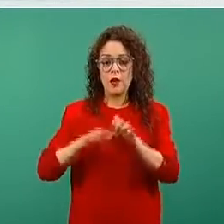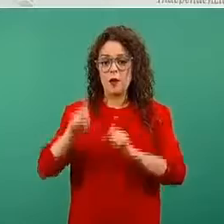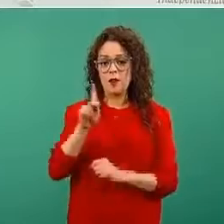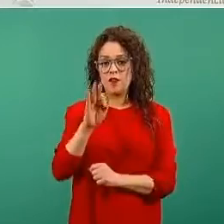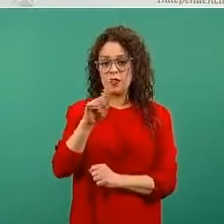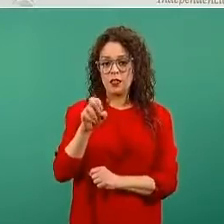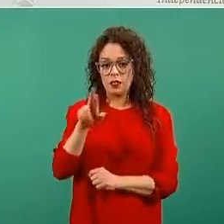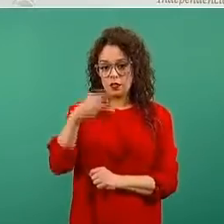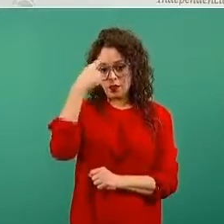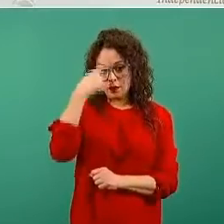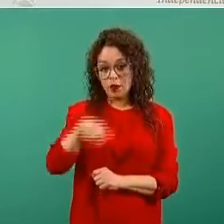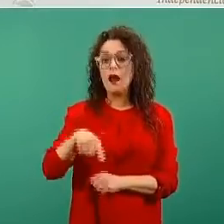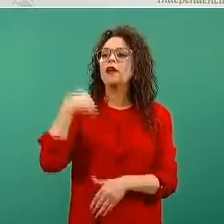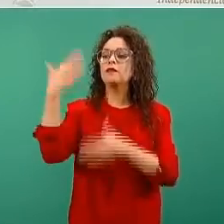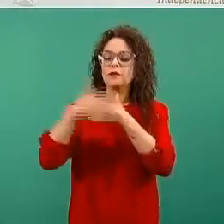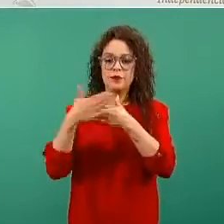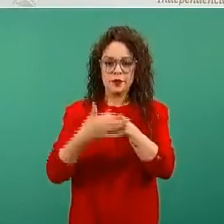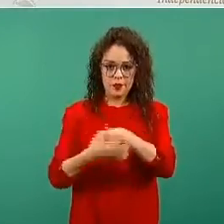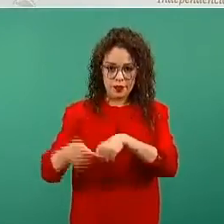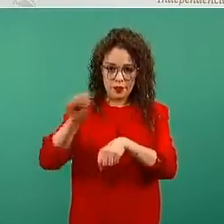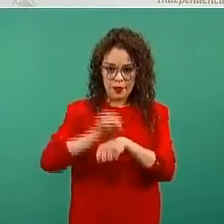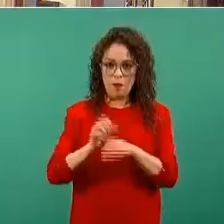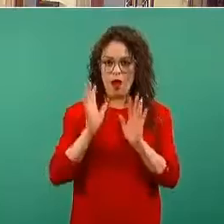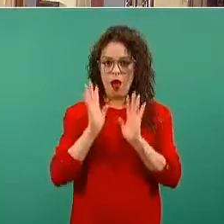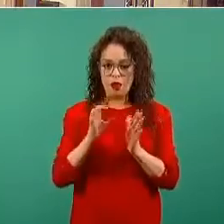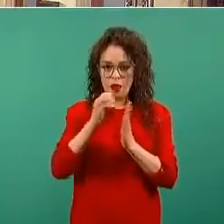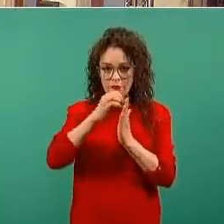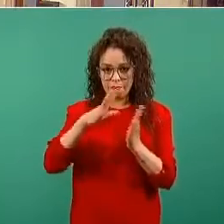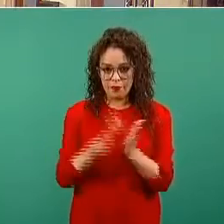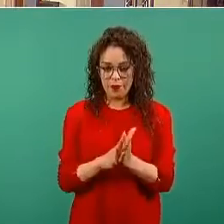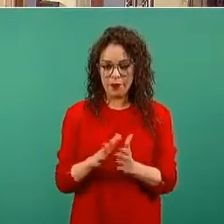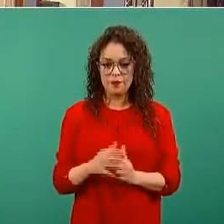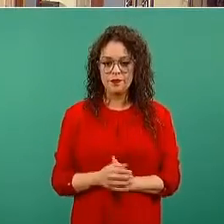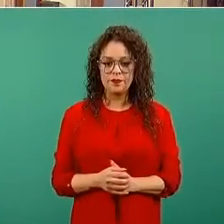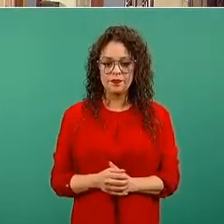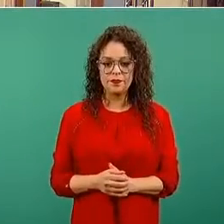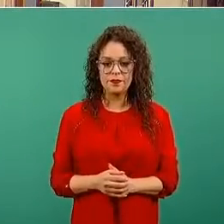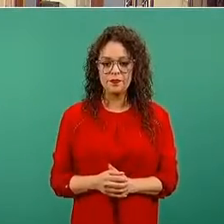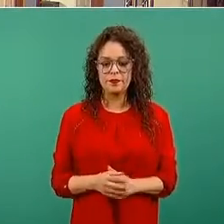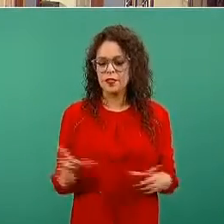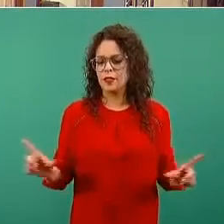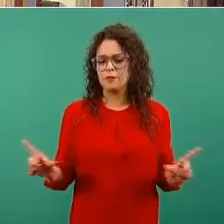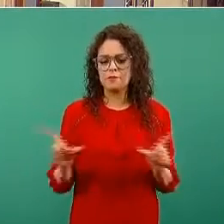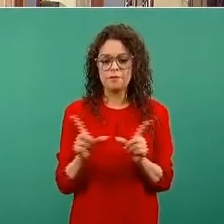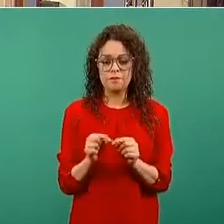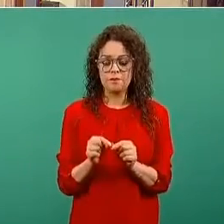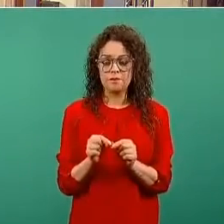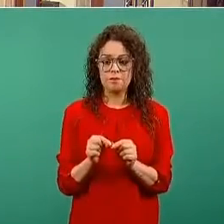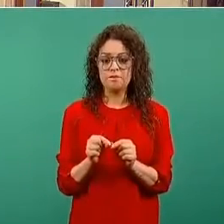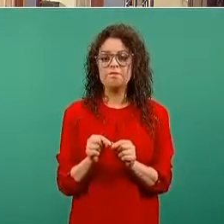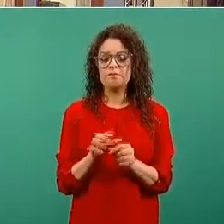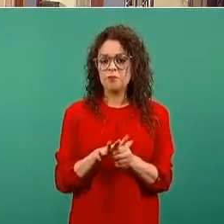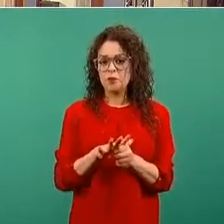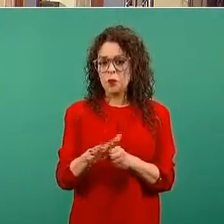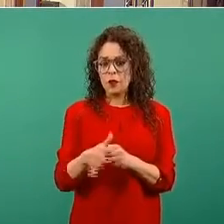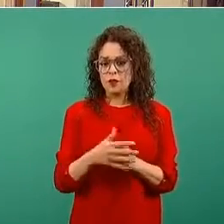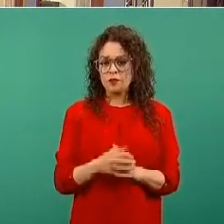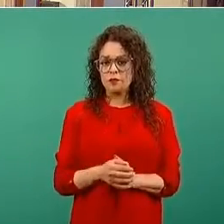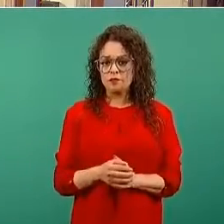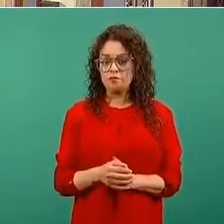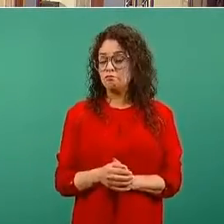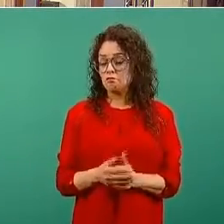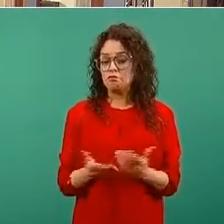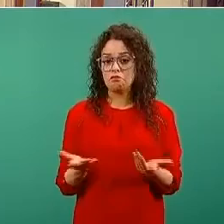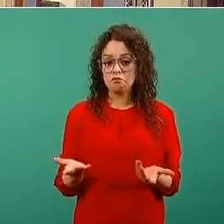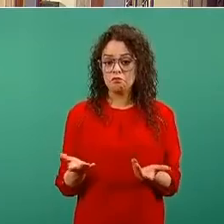luego para la siguiente semana. Esa es la situación. El resumen es, estamos muy